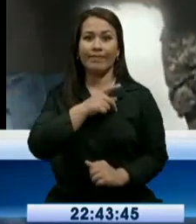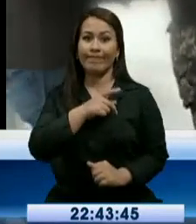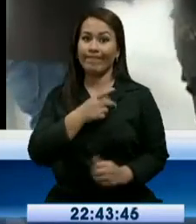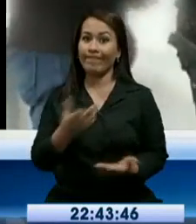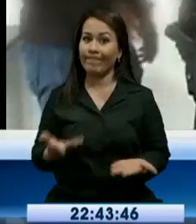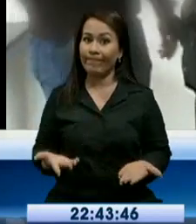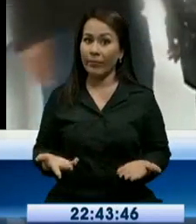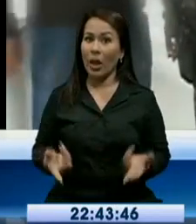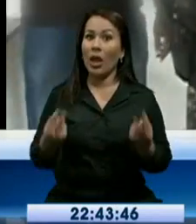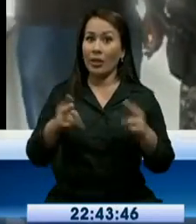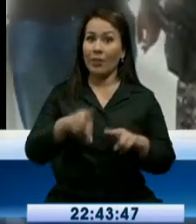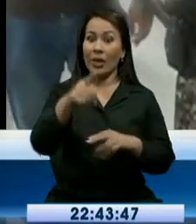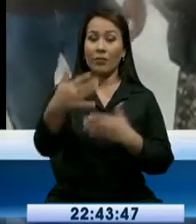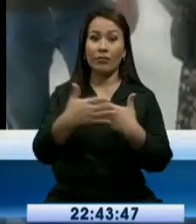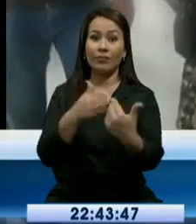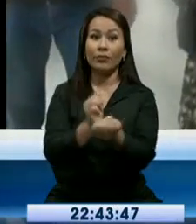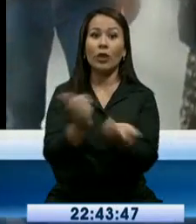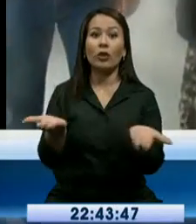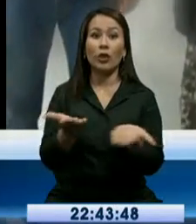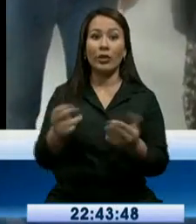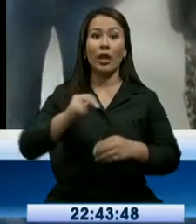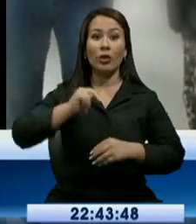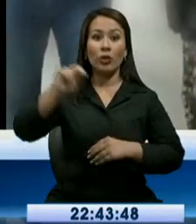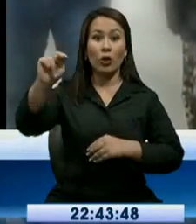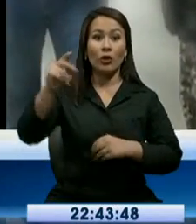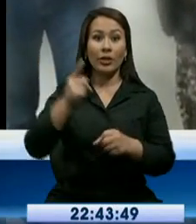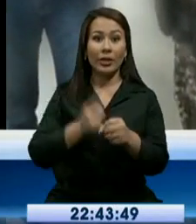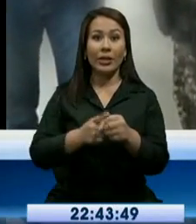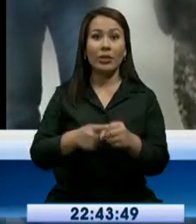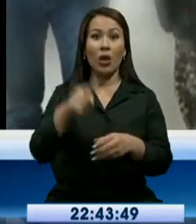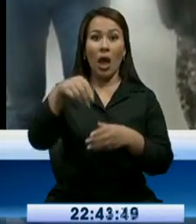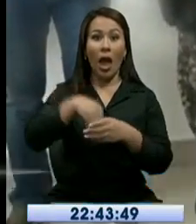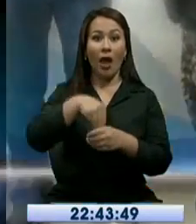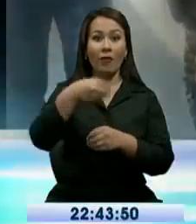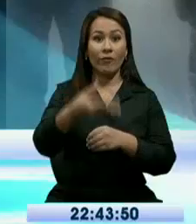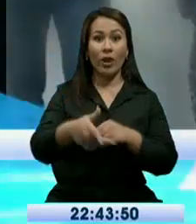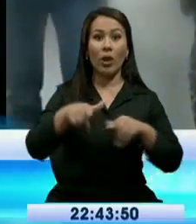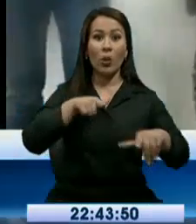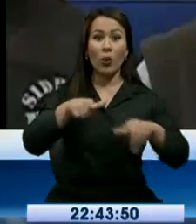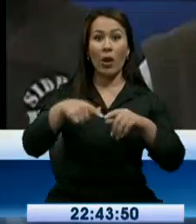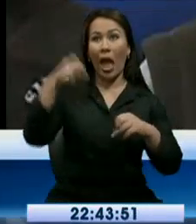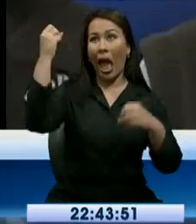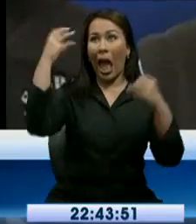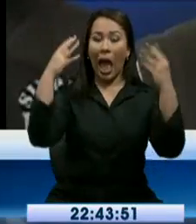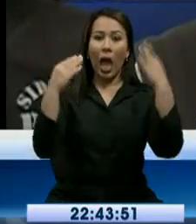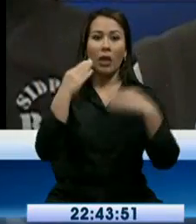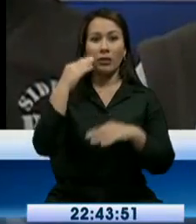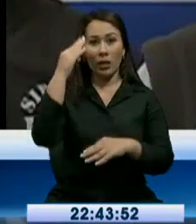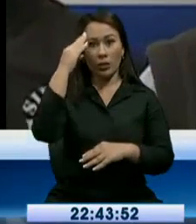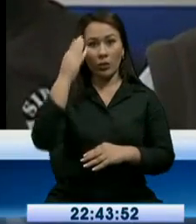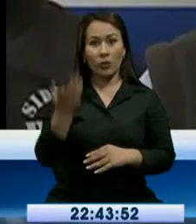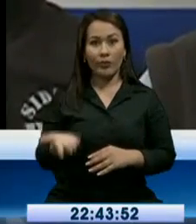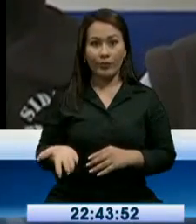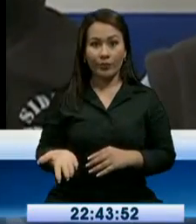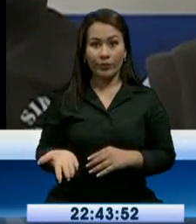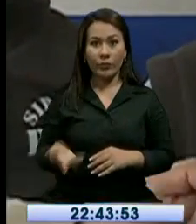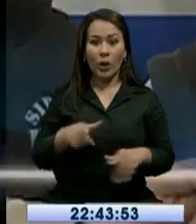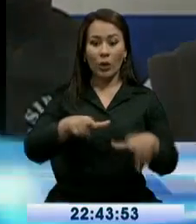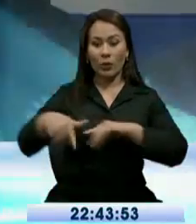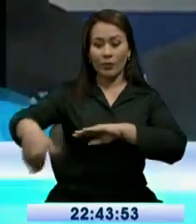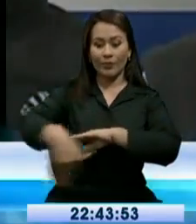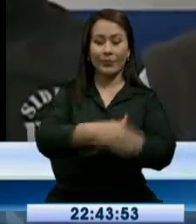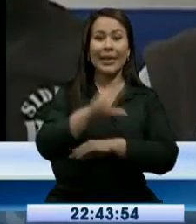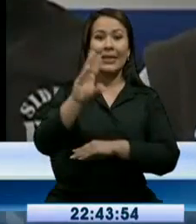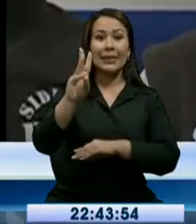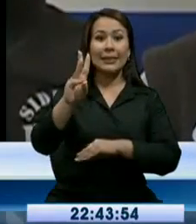fue detenido en el norte de la capital, en los exteriores, en un centro de diversión para adultos. Ubicado en el sector de la 6 de diciembre y